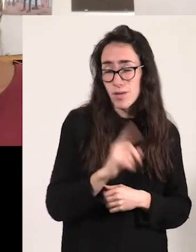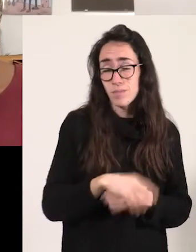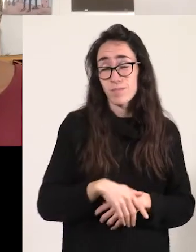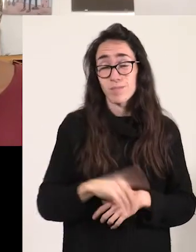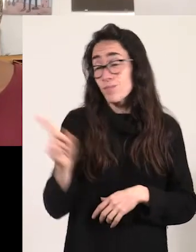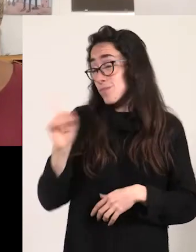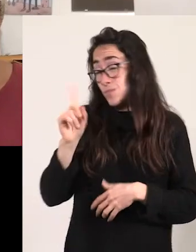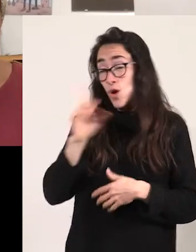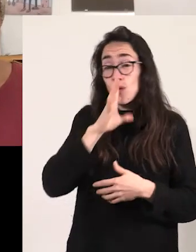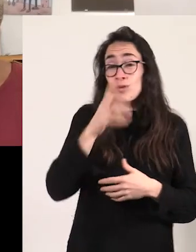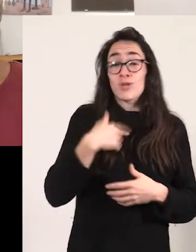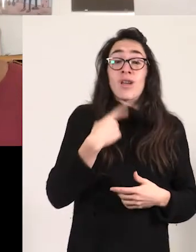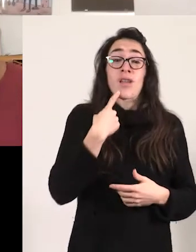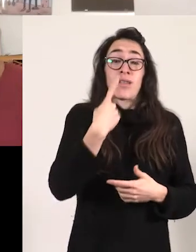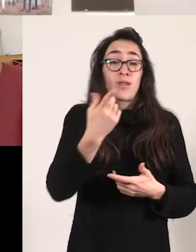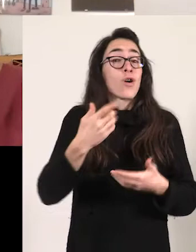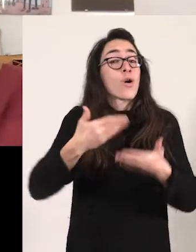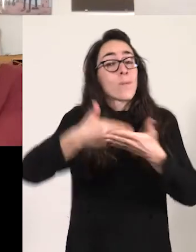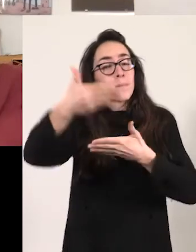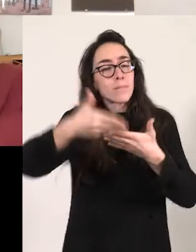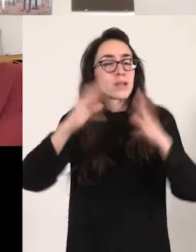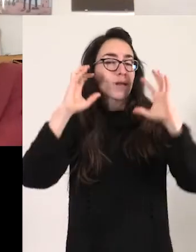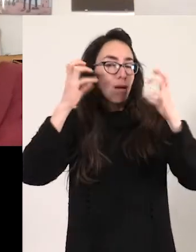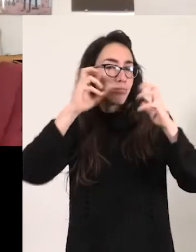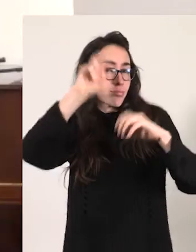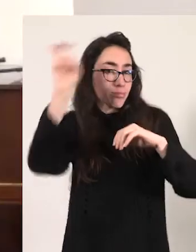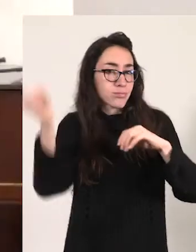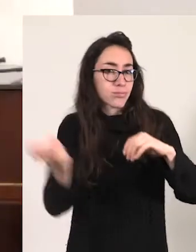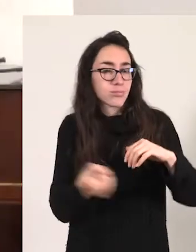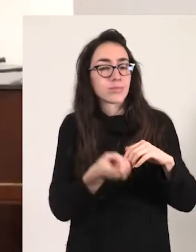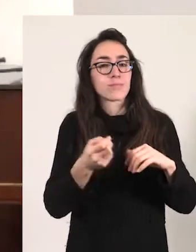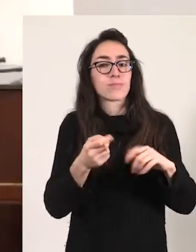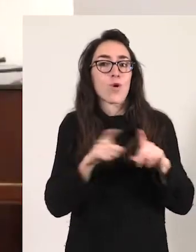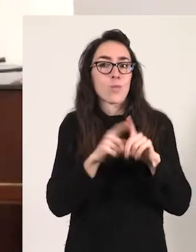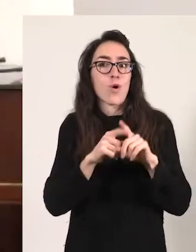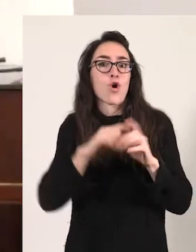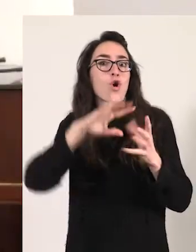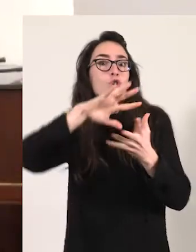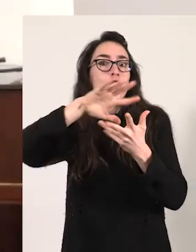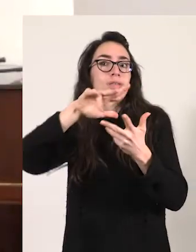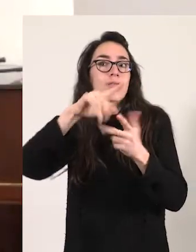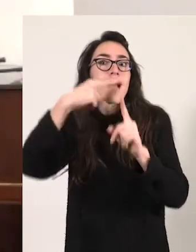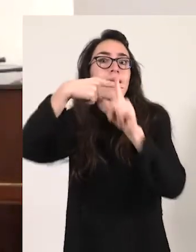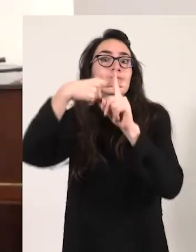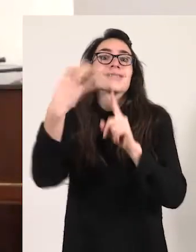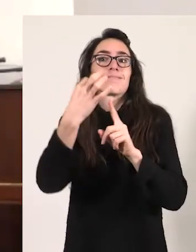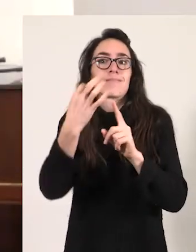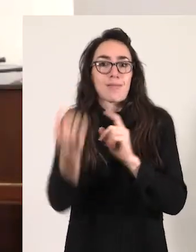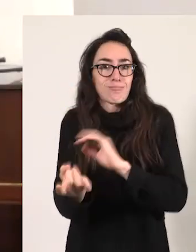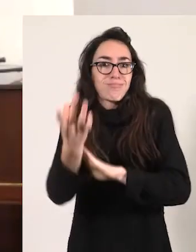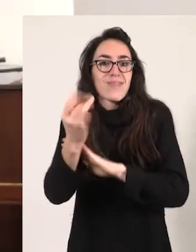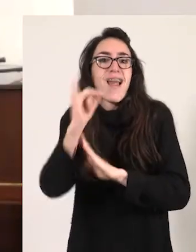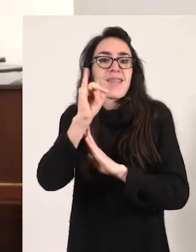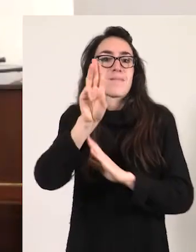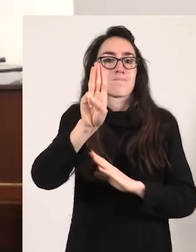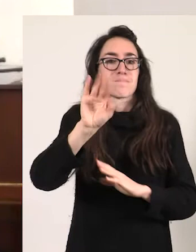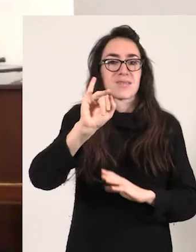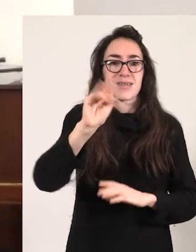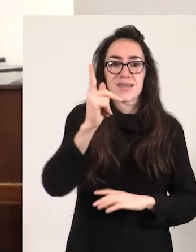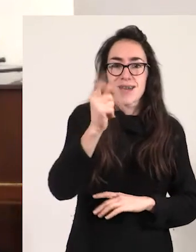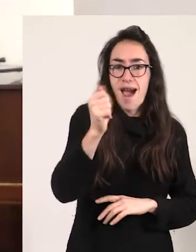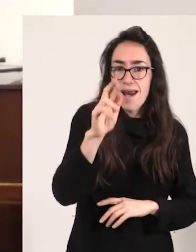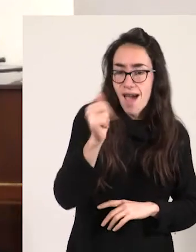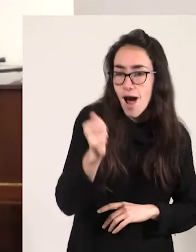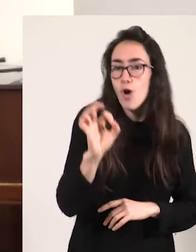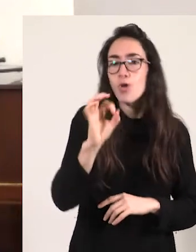optimistas. No, por eso, o sea, yo decía, dentro de los medios de comunicación, para mí la buena noticia es que está Pícara, la buena noticia es que,